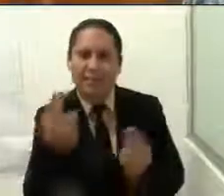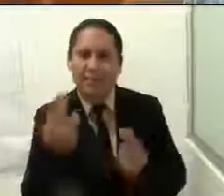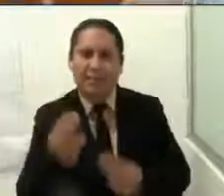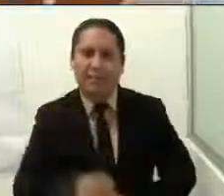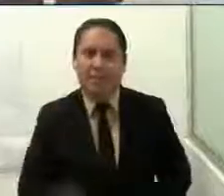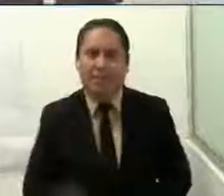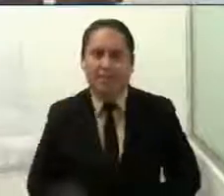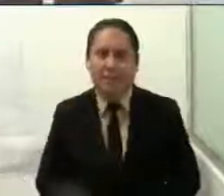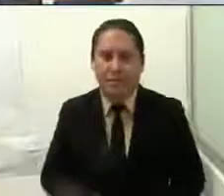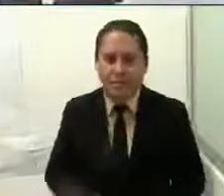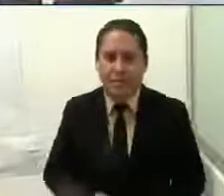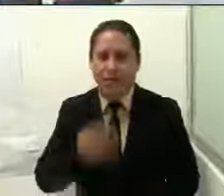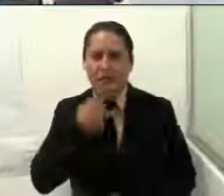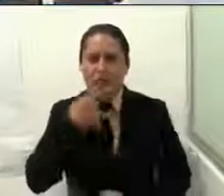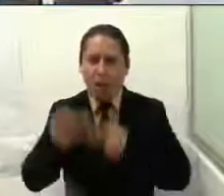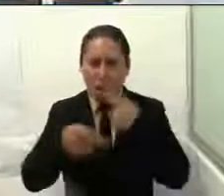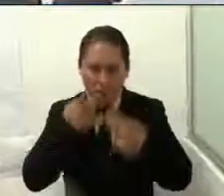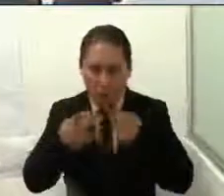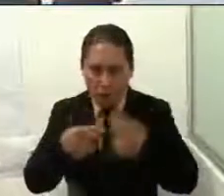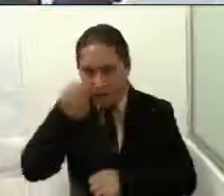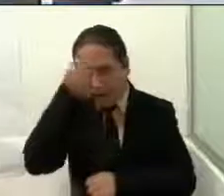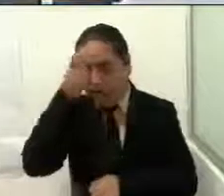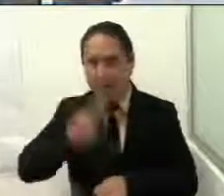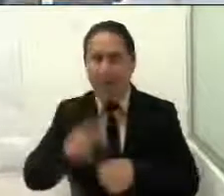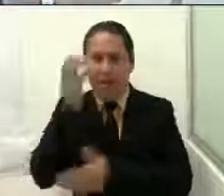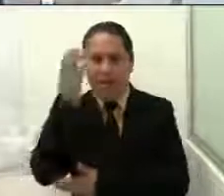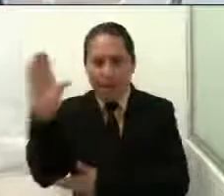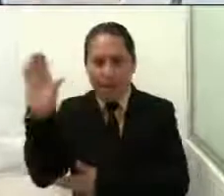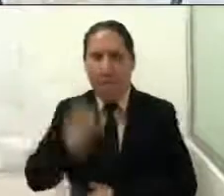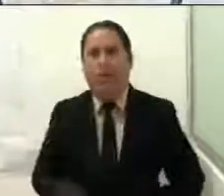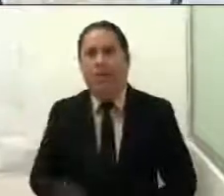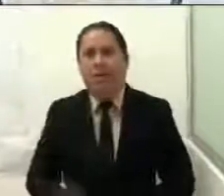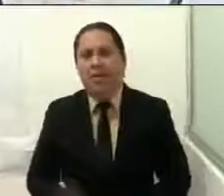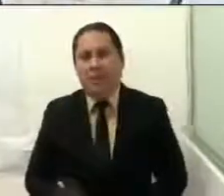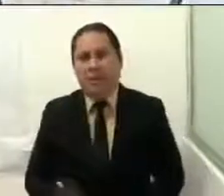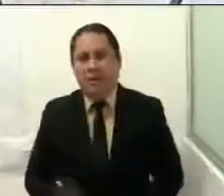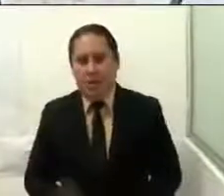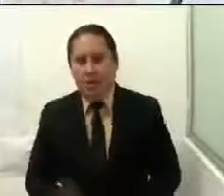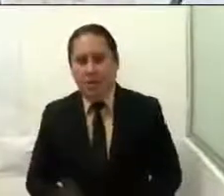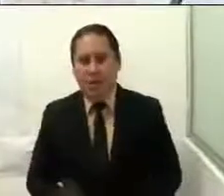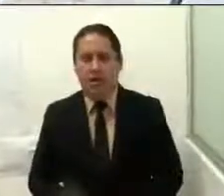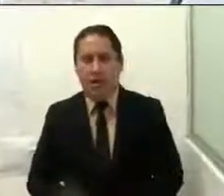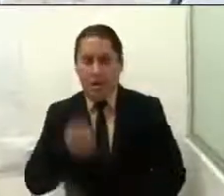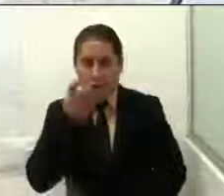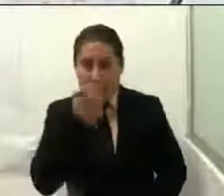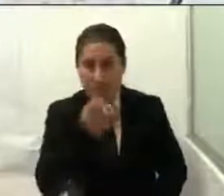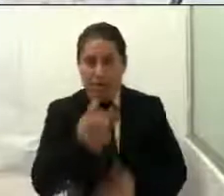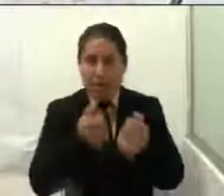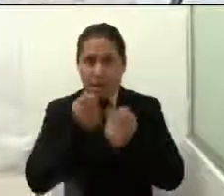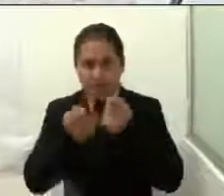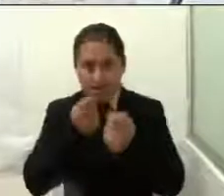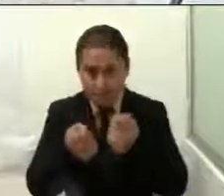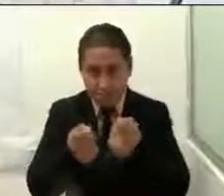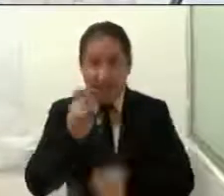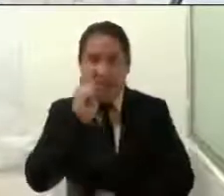uso de la palabra el secretario del campo en su ejecución intervienen